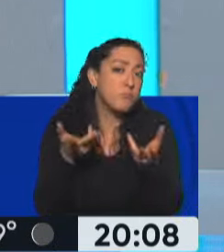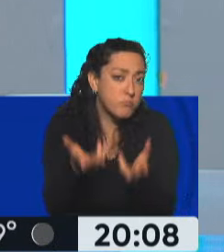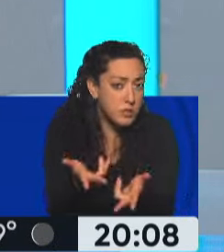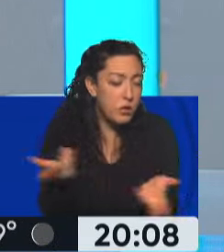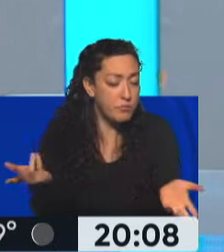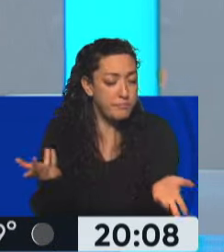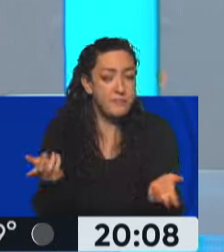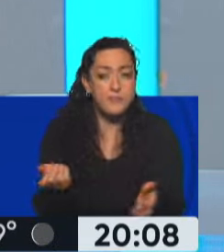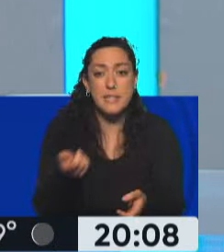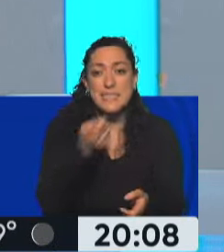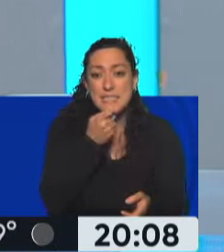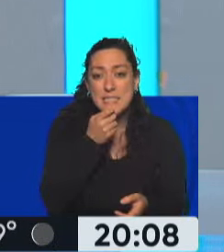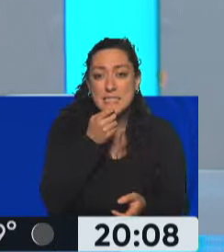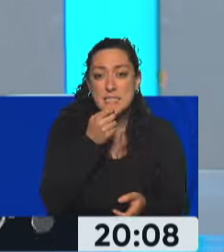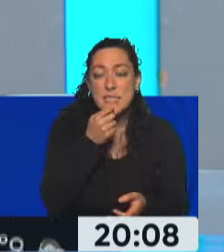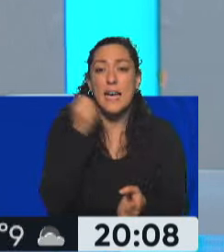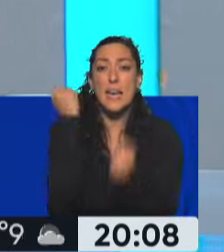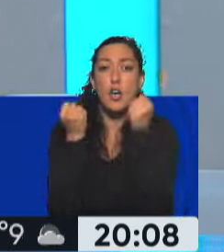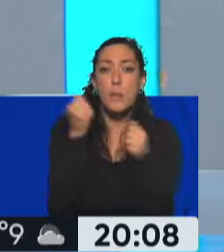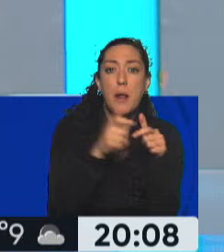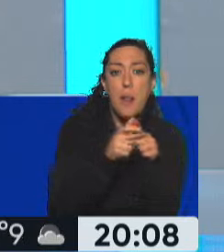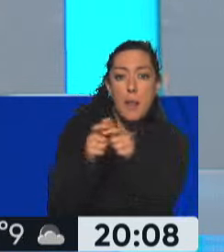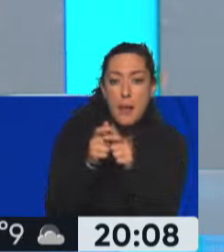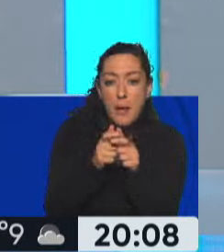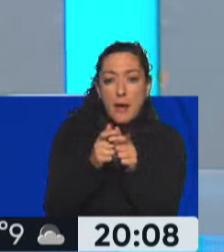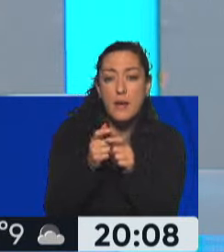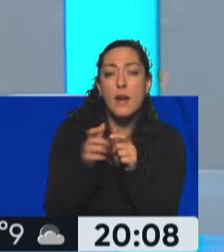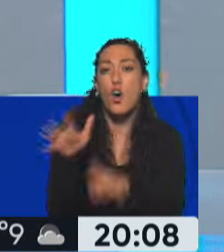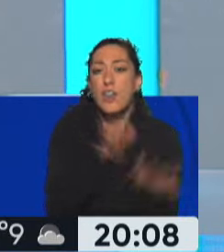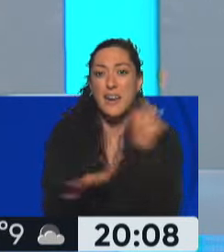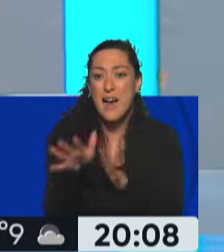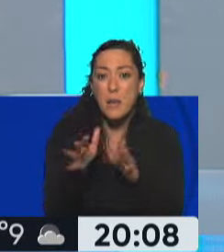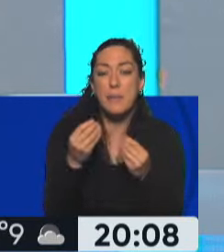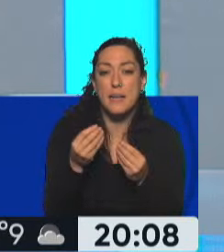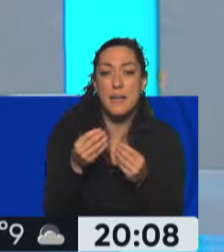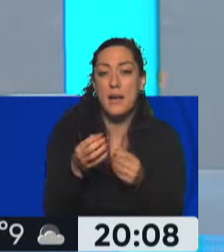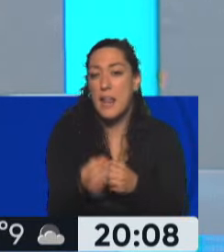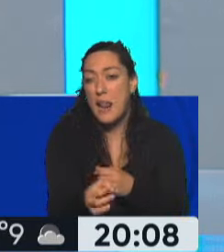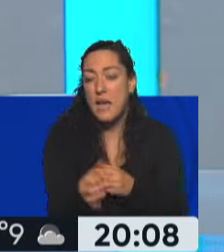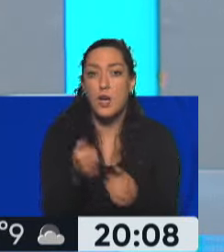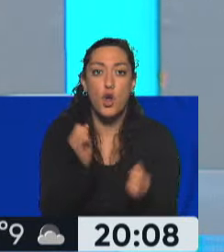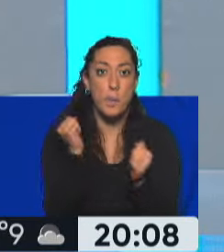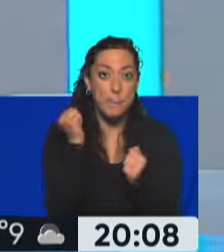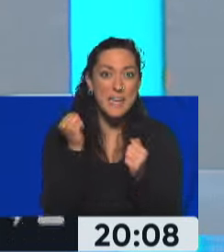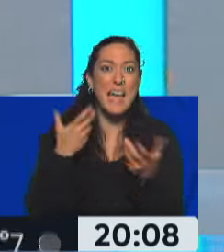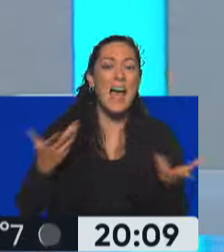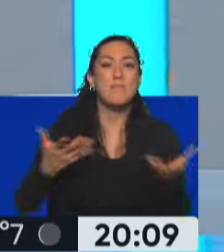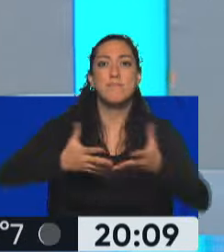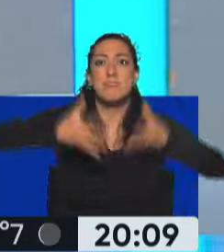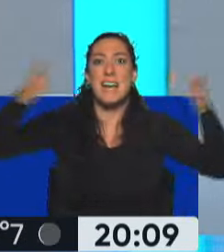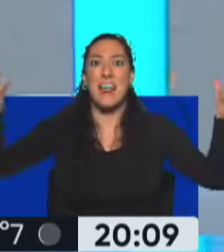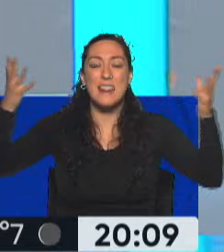eh ordenar la macroeconomía para mejorar la microeconomía y para que esto se se entiende